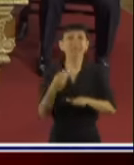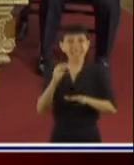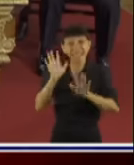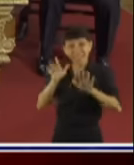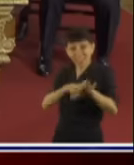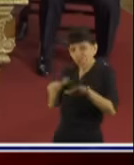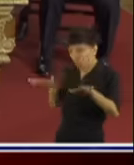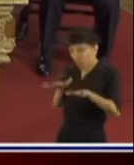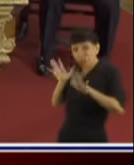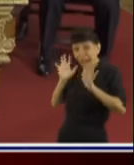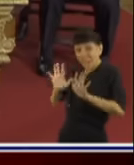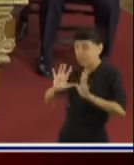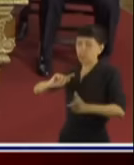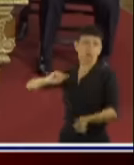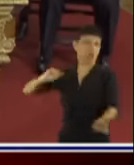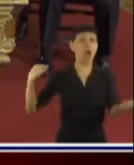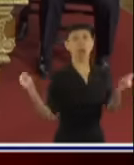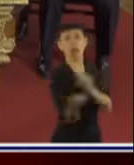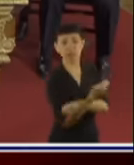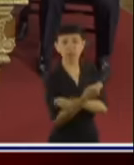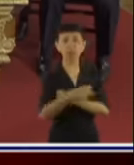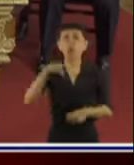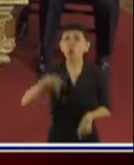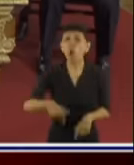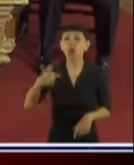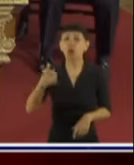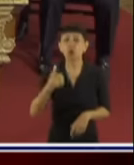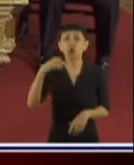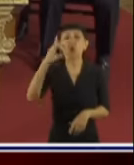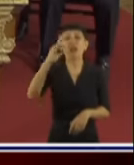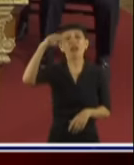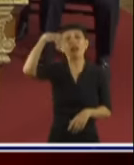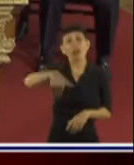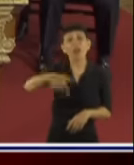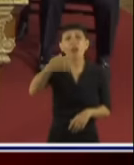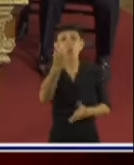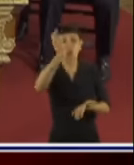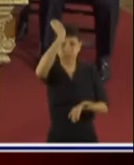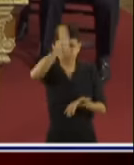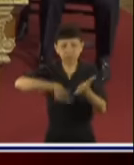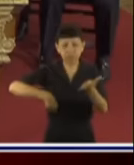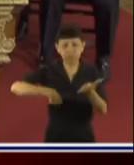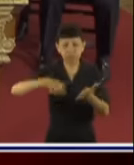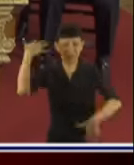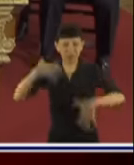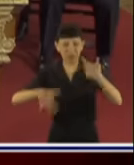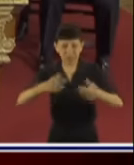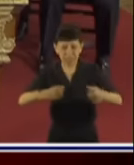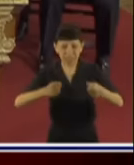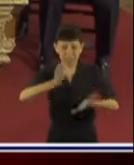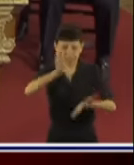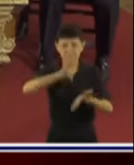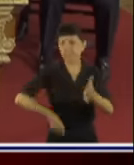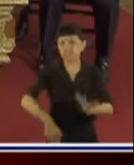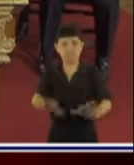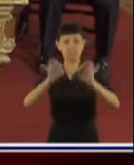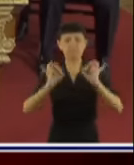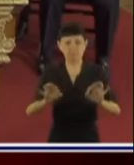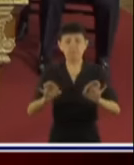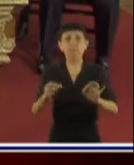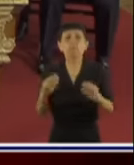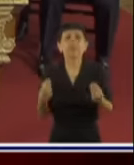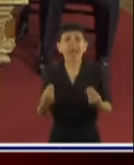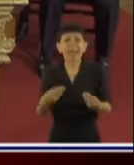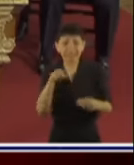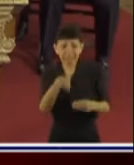prioridad al proveedor local, digamos, o encontraron la forma de no cumplirlo. Así que te diría que a